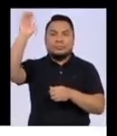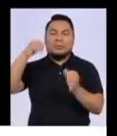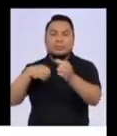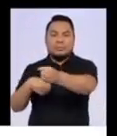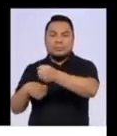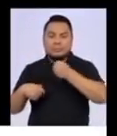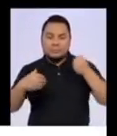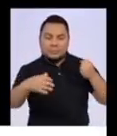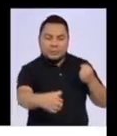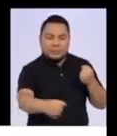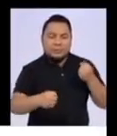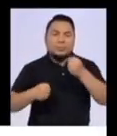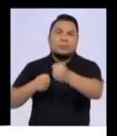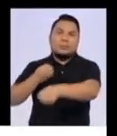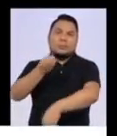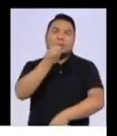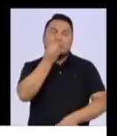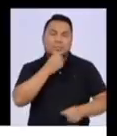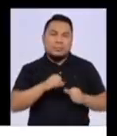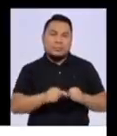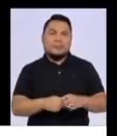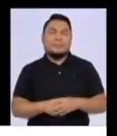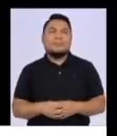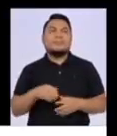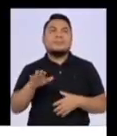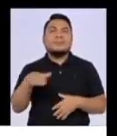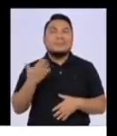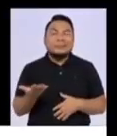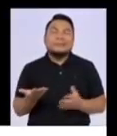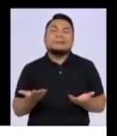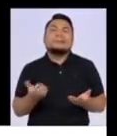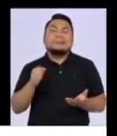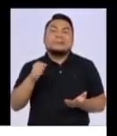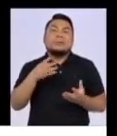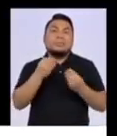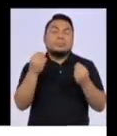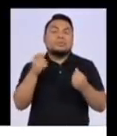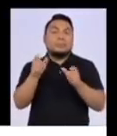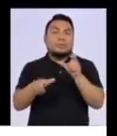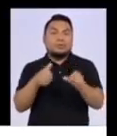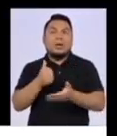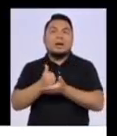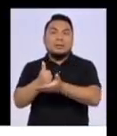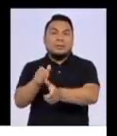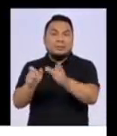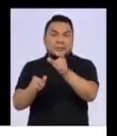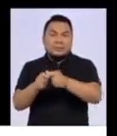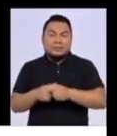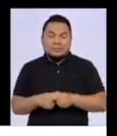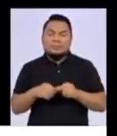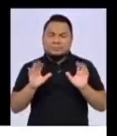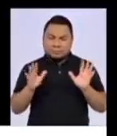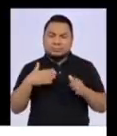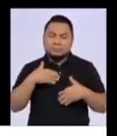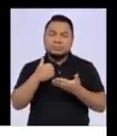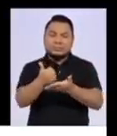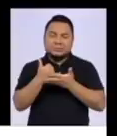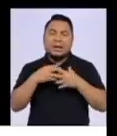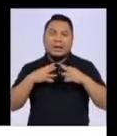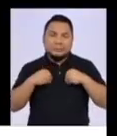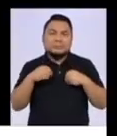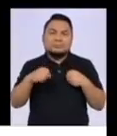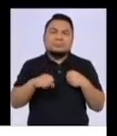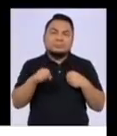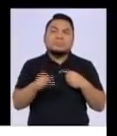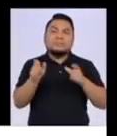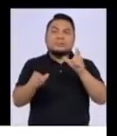gente que realmente se preocupa, ¿no? Hay un mundo afuera que realmente está ayudando a las personas. Hay que dejarnos ayudar y ayudar a las